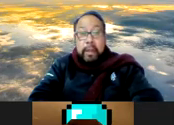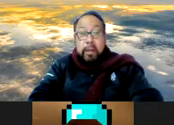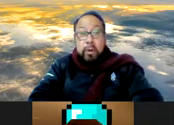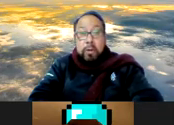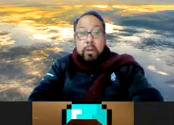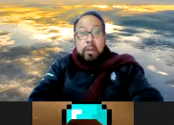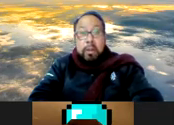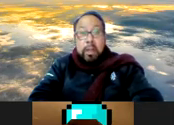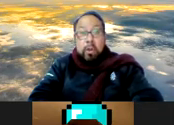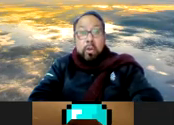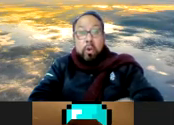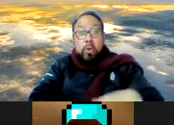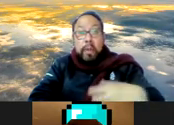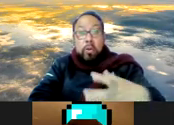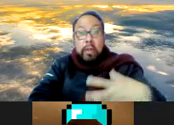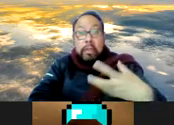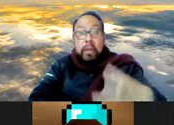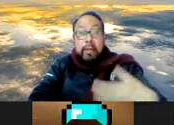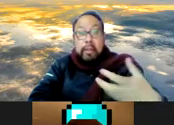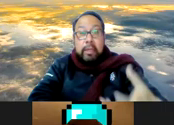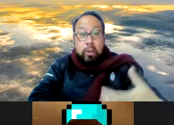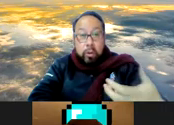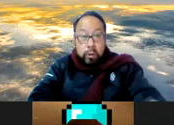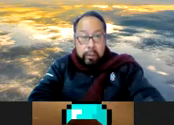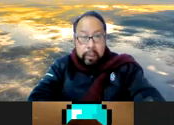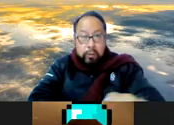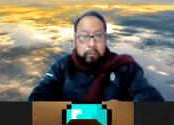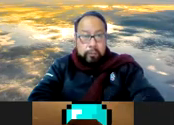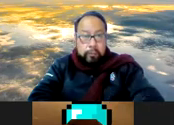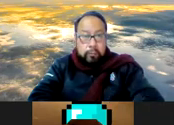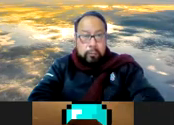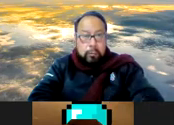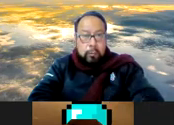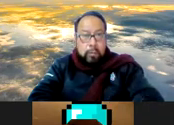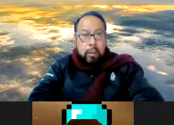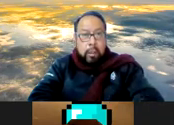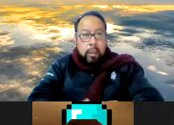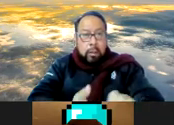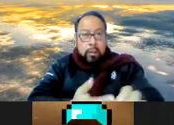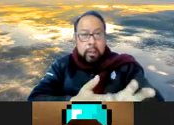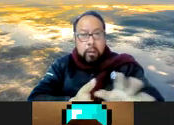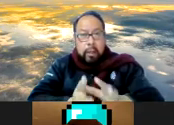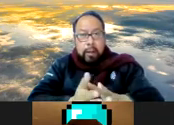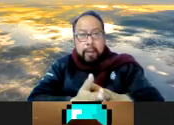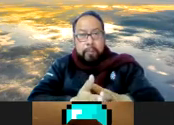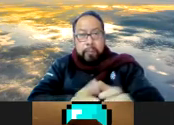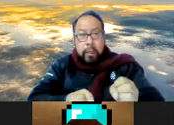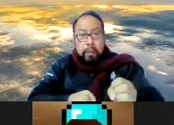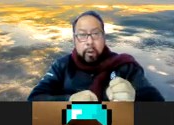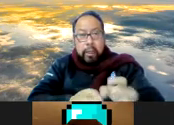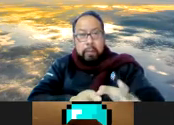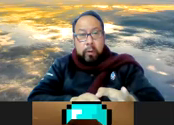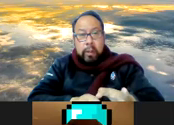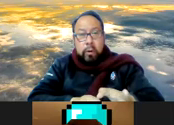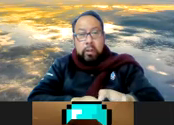y manejo de los documentos que llevan cierto conocimiento. Entonces, aquí nos habla